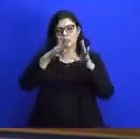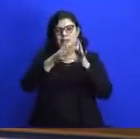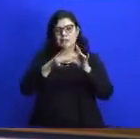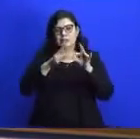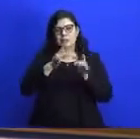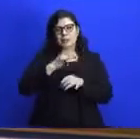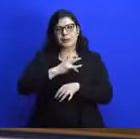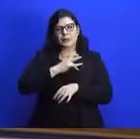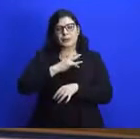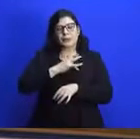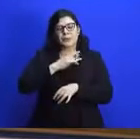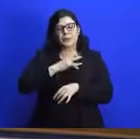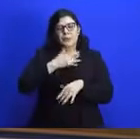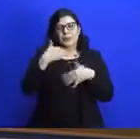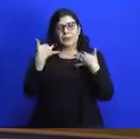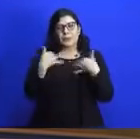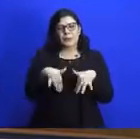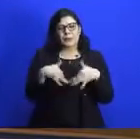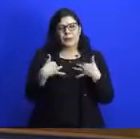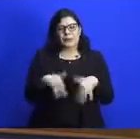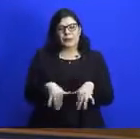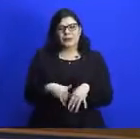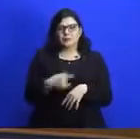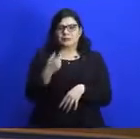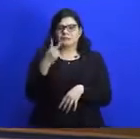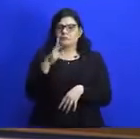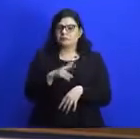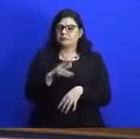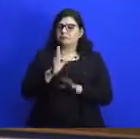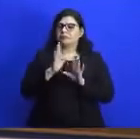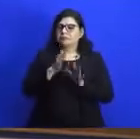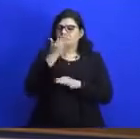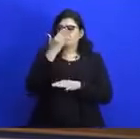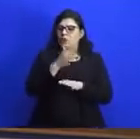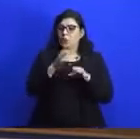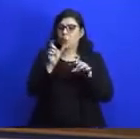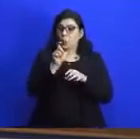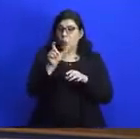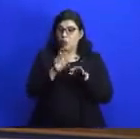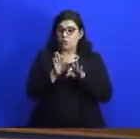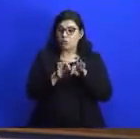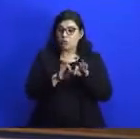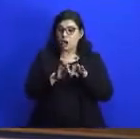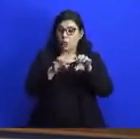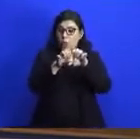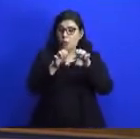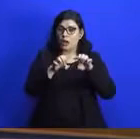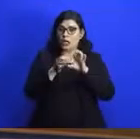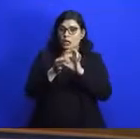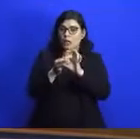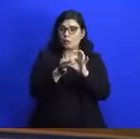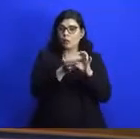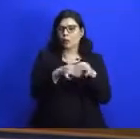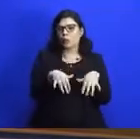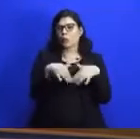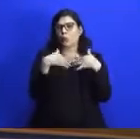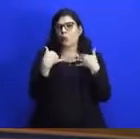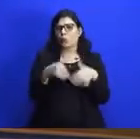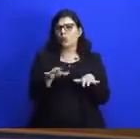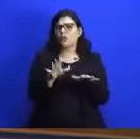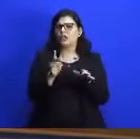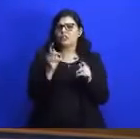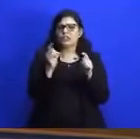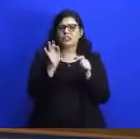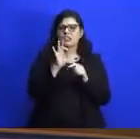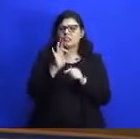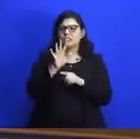para nosotros. Sin duda nos han enseñado que en equipo siempre se puede lograr más y que podemos enfrentar los diferentes retos sociales